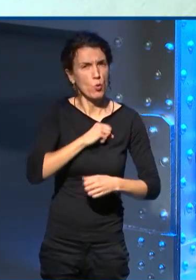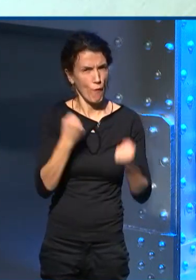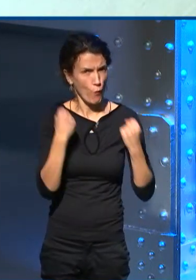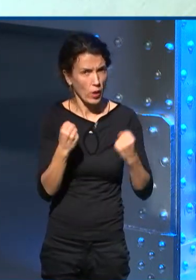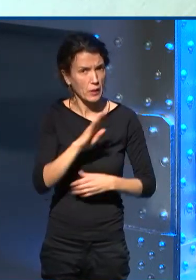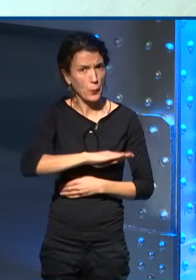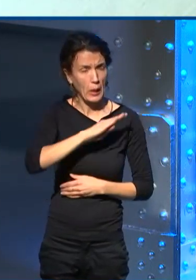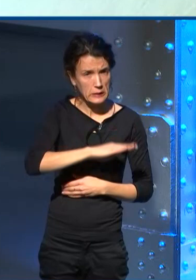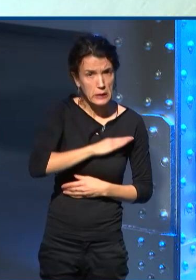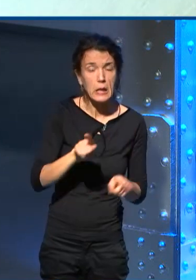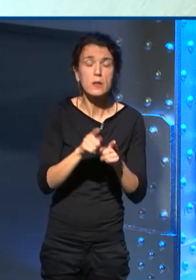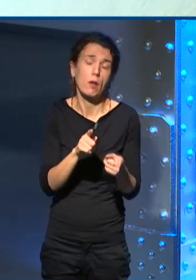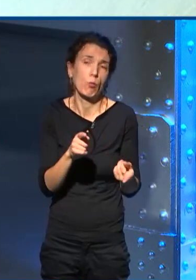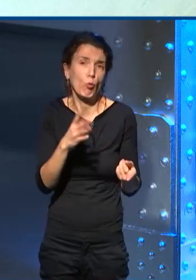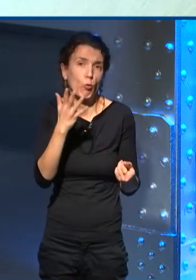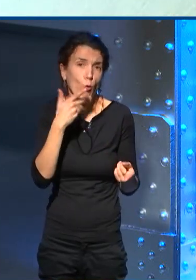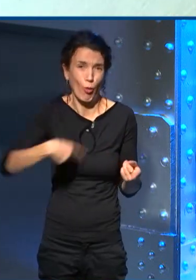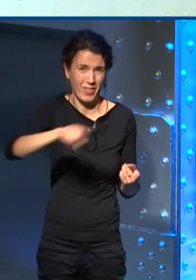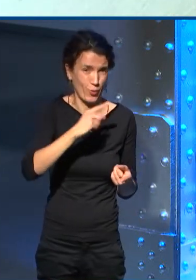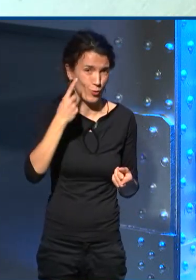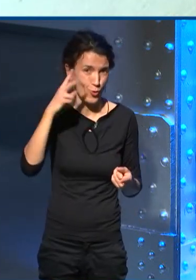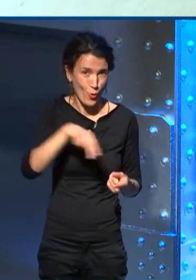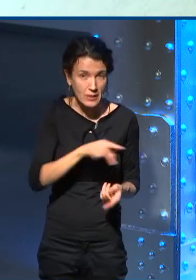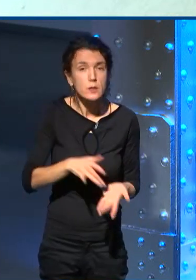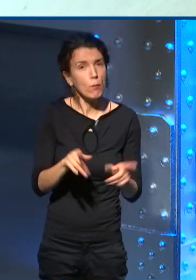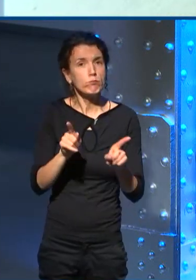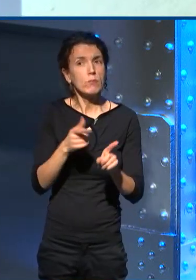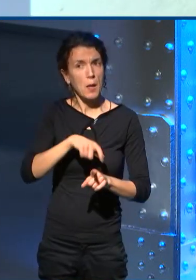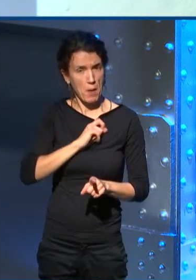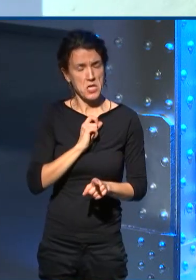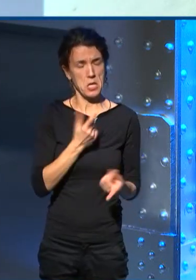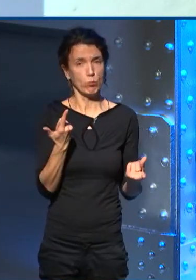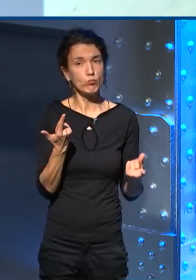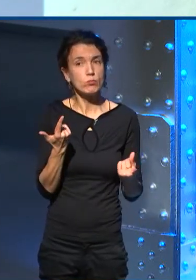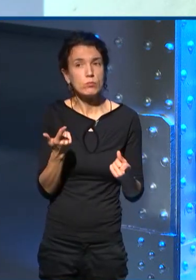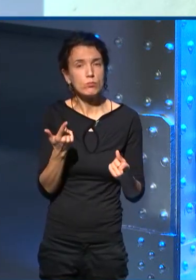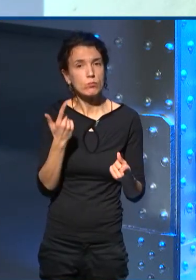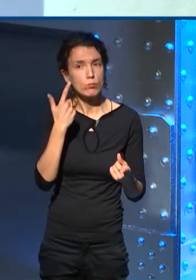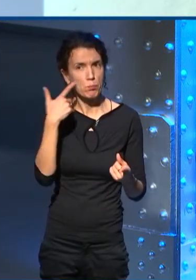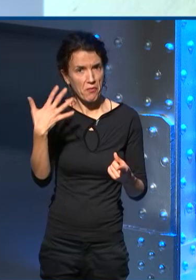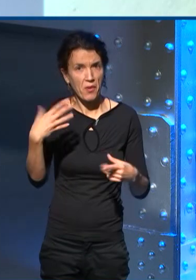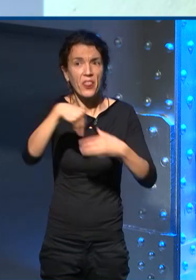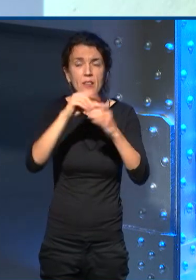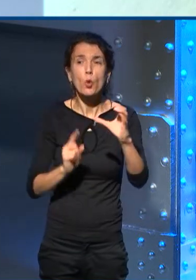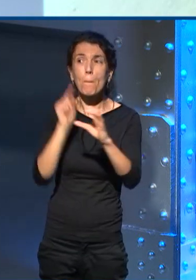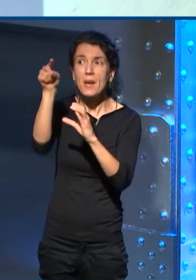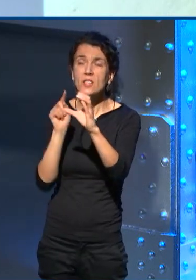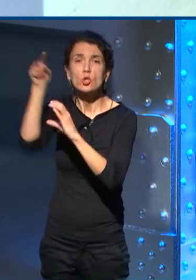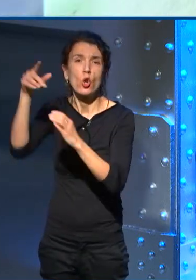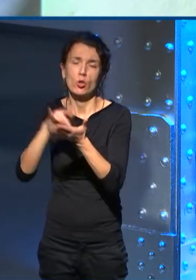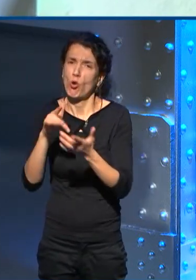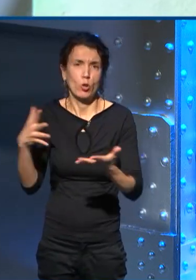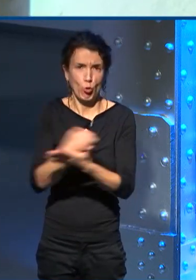potente. Esto no sé si es suficientemente conocido. La industria española tiene mucha presencia, bueno, tiene presencia en prácticamente todas las misiones que ustedes puedan